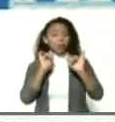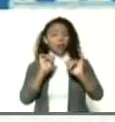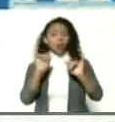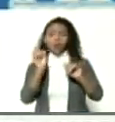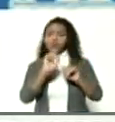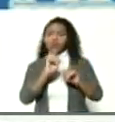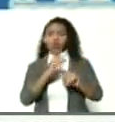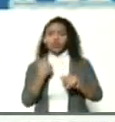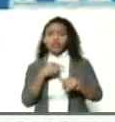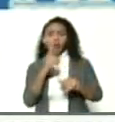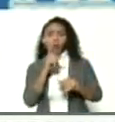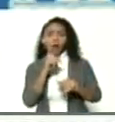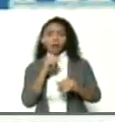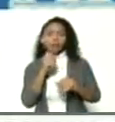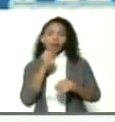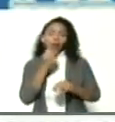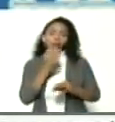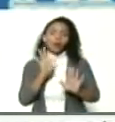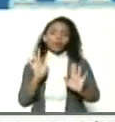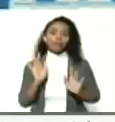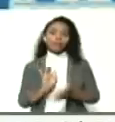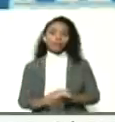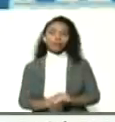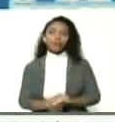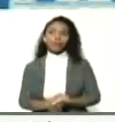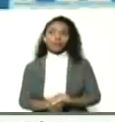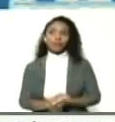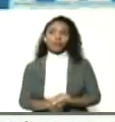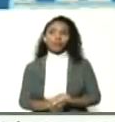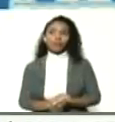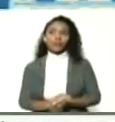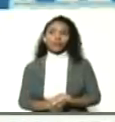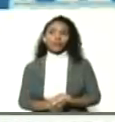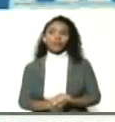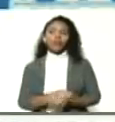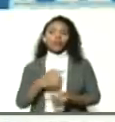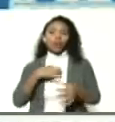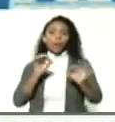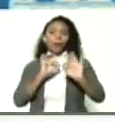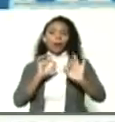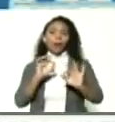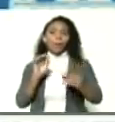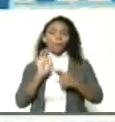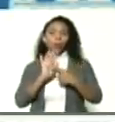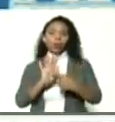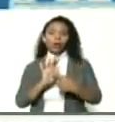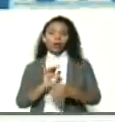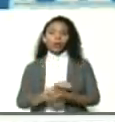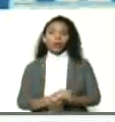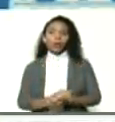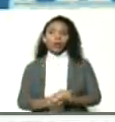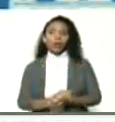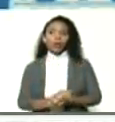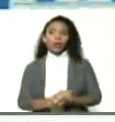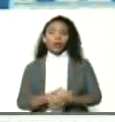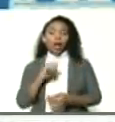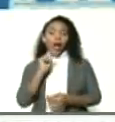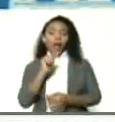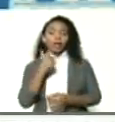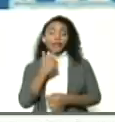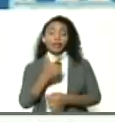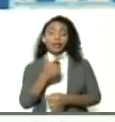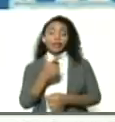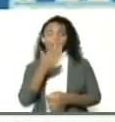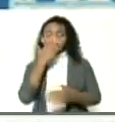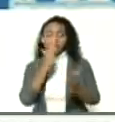tienen. Bueno, yo lo había preparado para mostrar. Allí Bush dice que